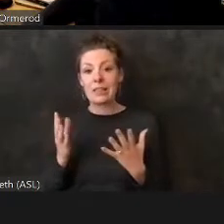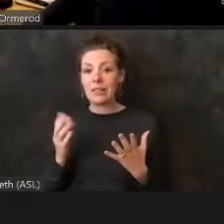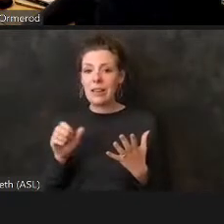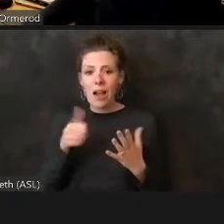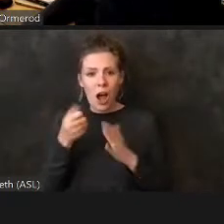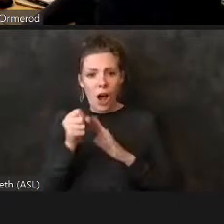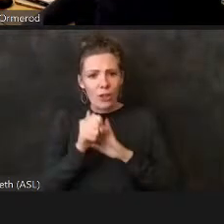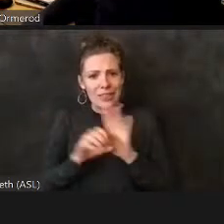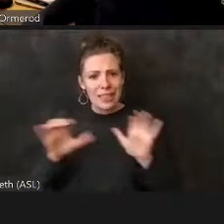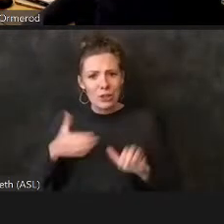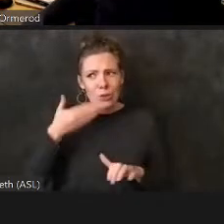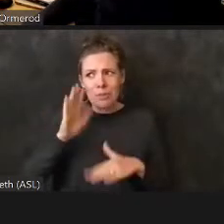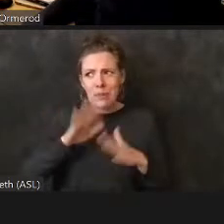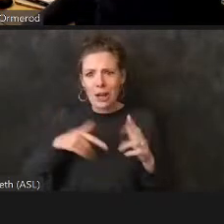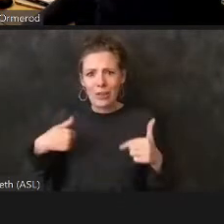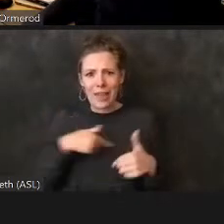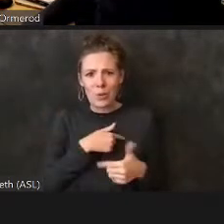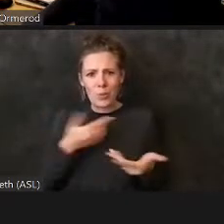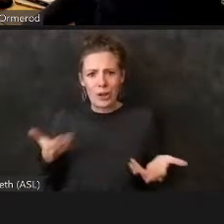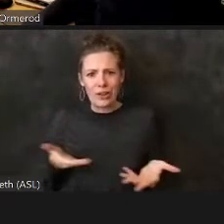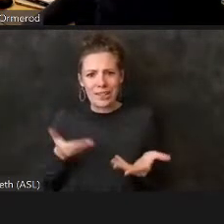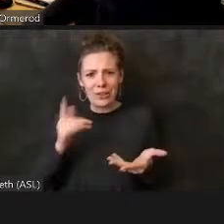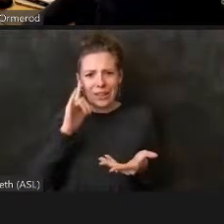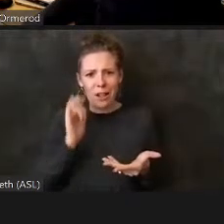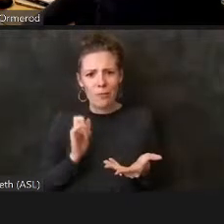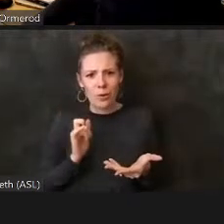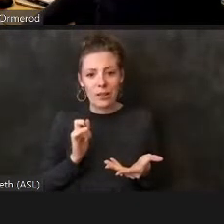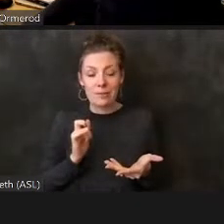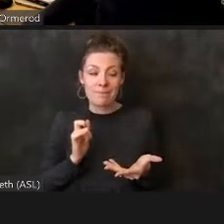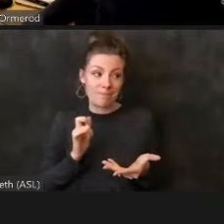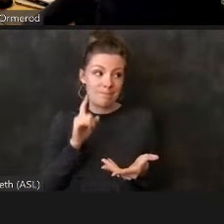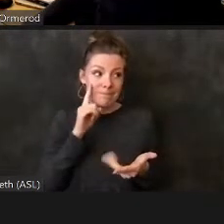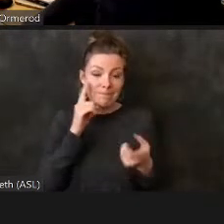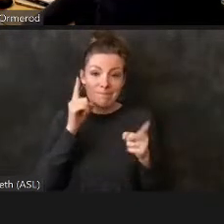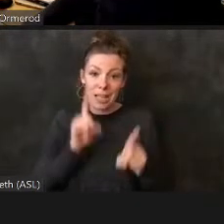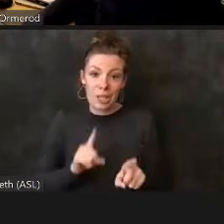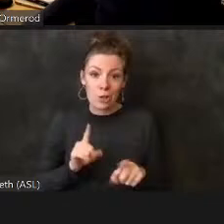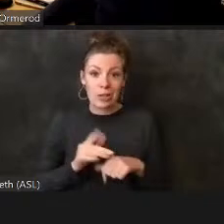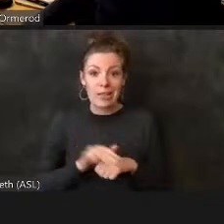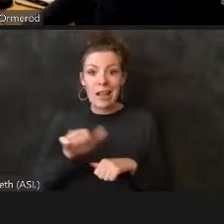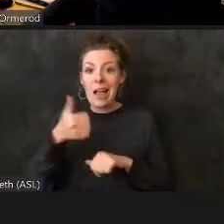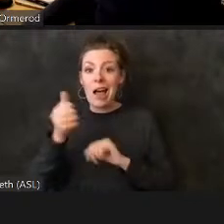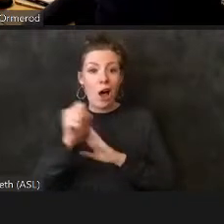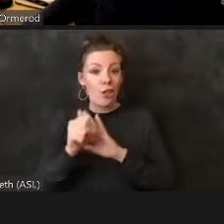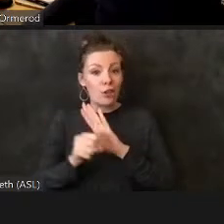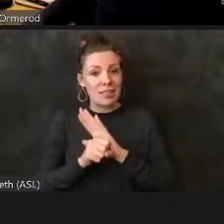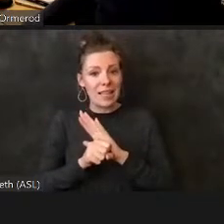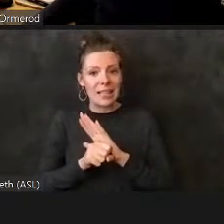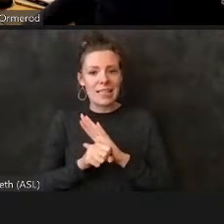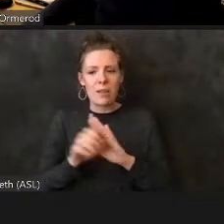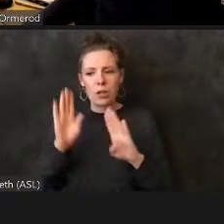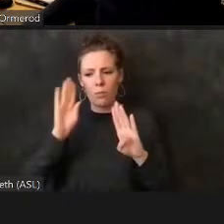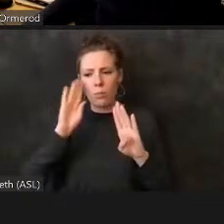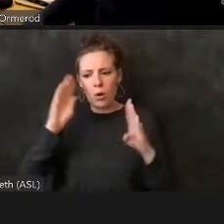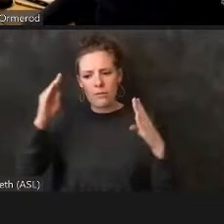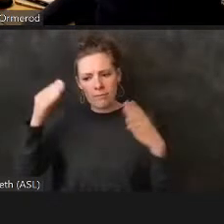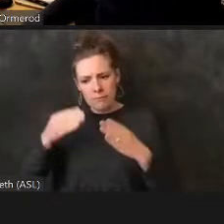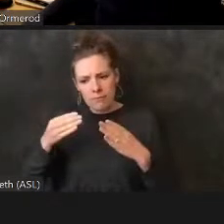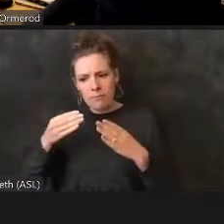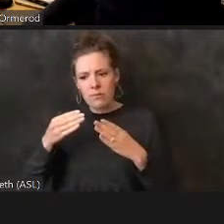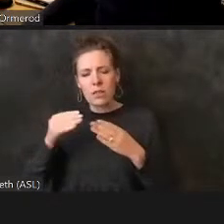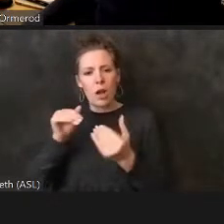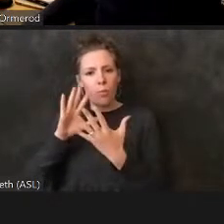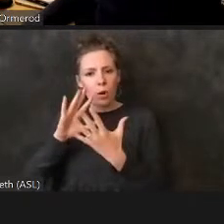la segunda vacuna todavía. Hay otros estados que están haciendo mejor que California, no podemos estar de acuerdo de que